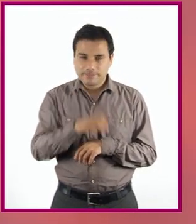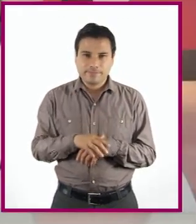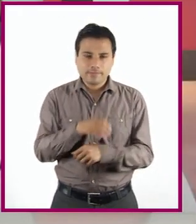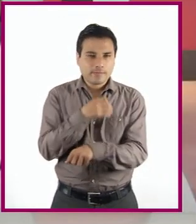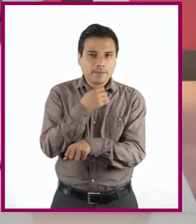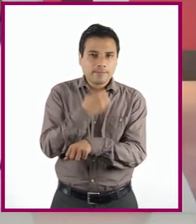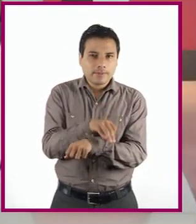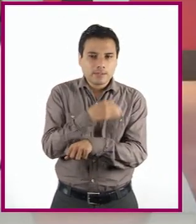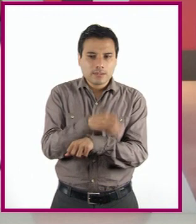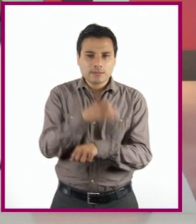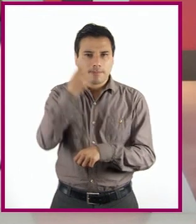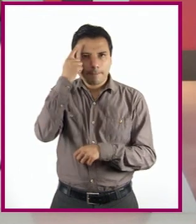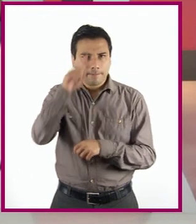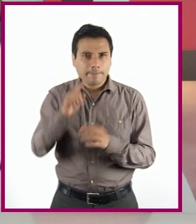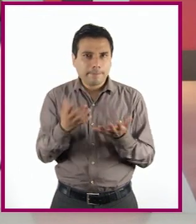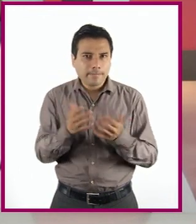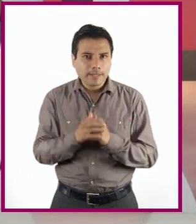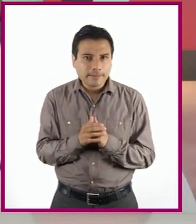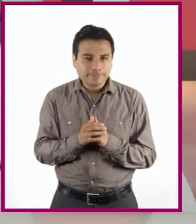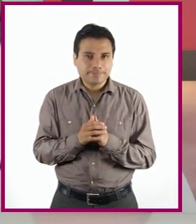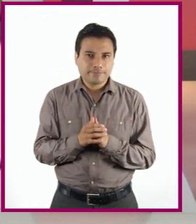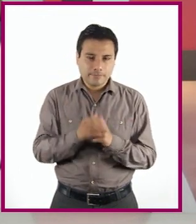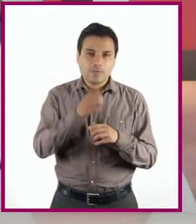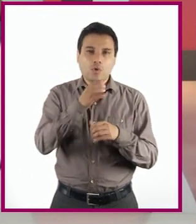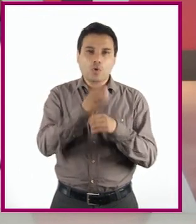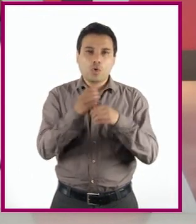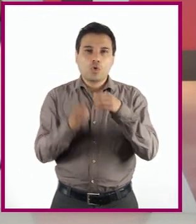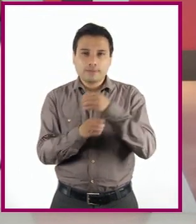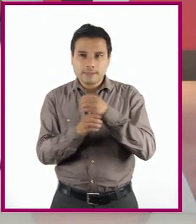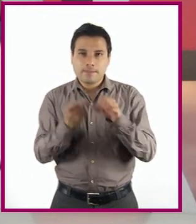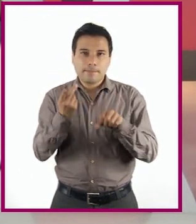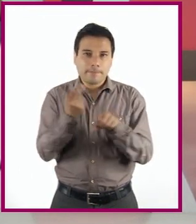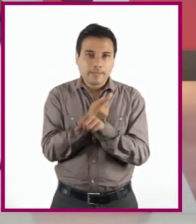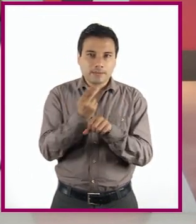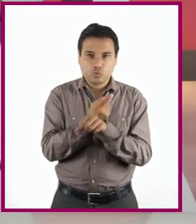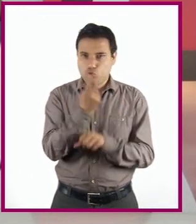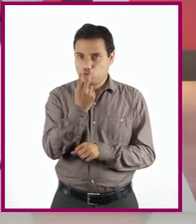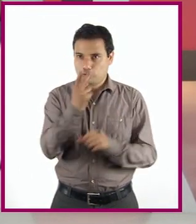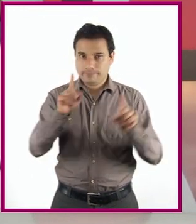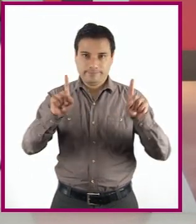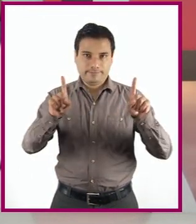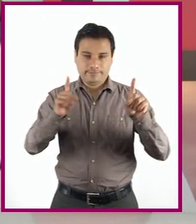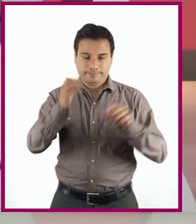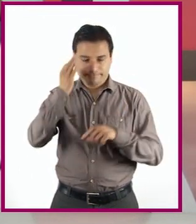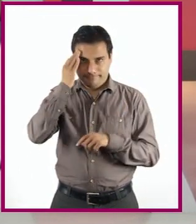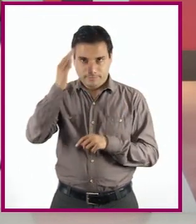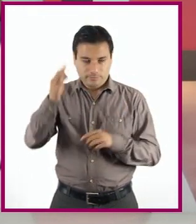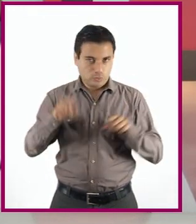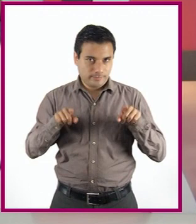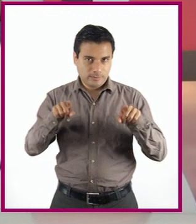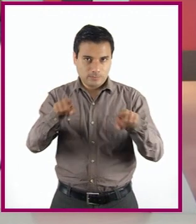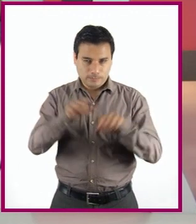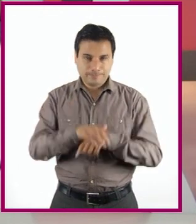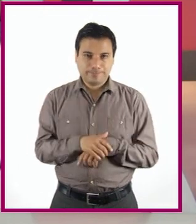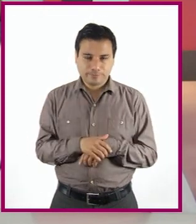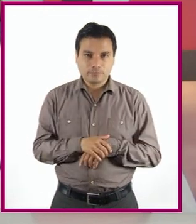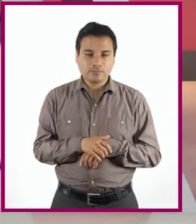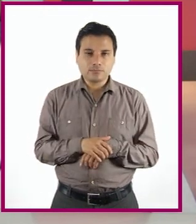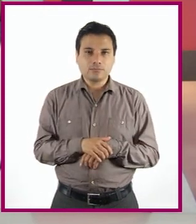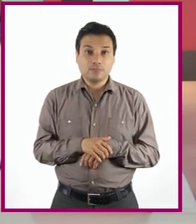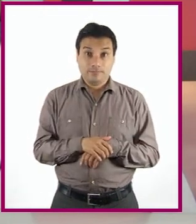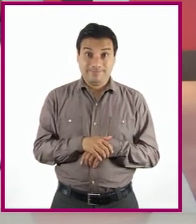para jerarquizar los momentos en los que ocurren dos hechos de manera simultánea. La importancia del